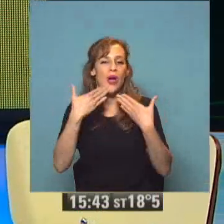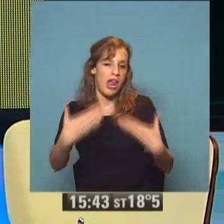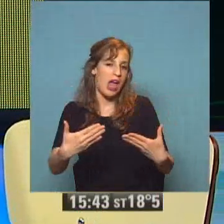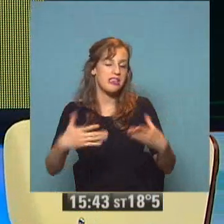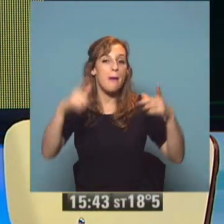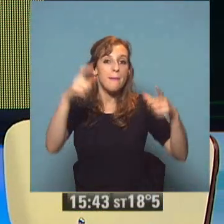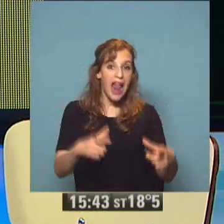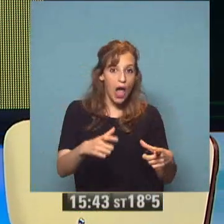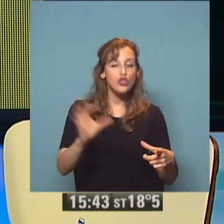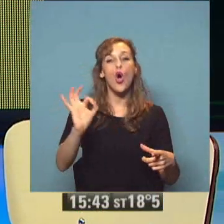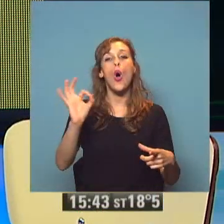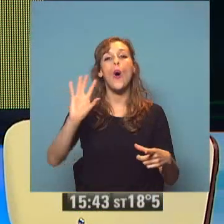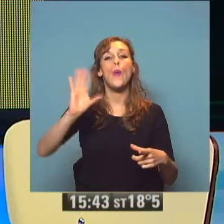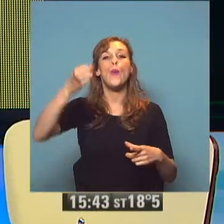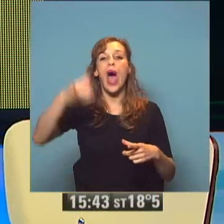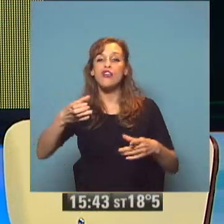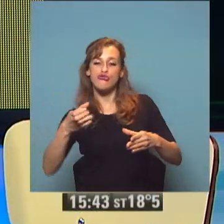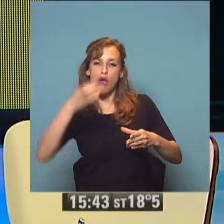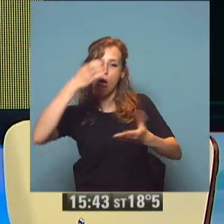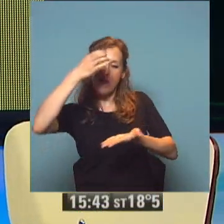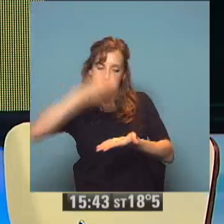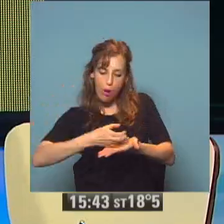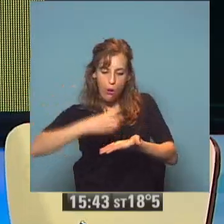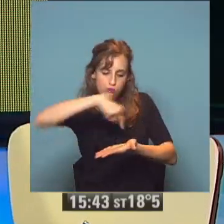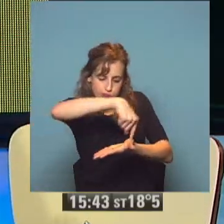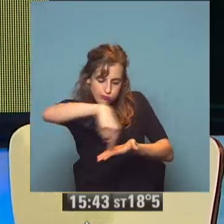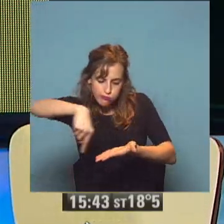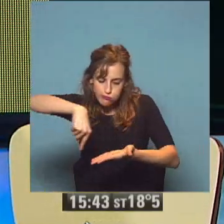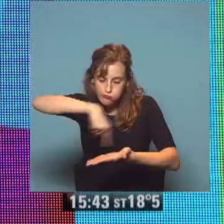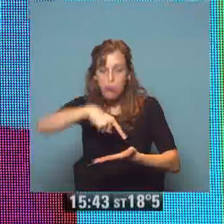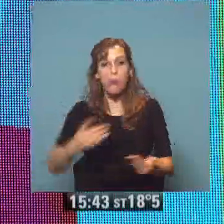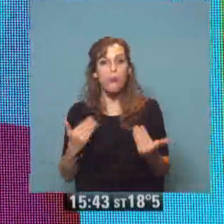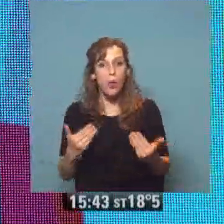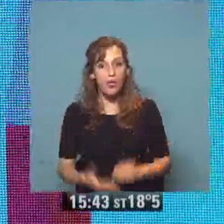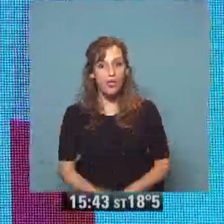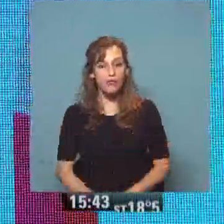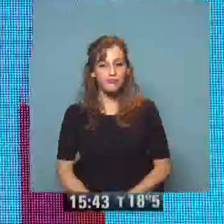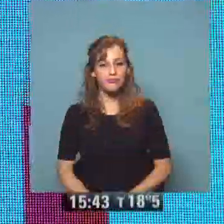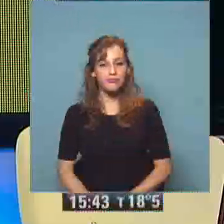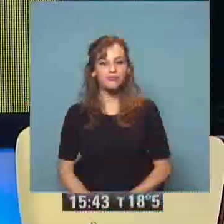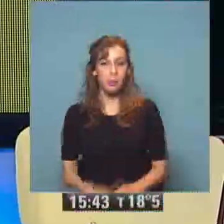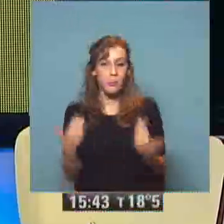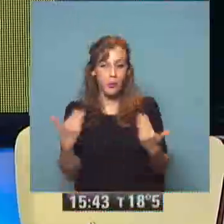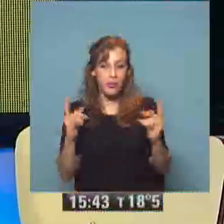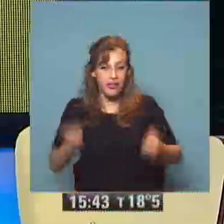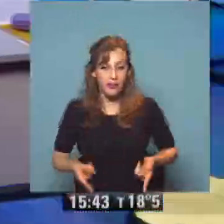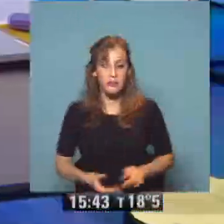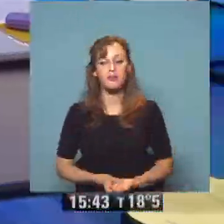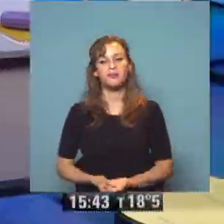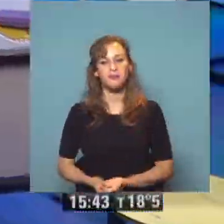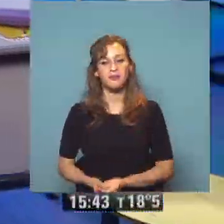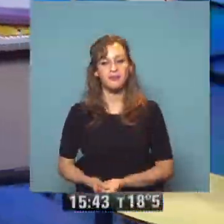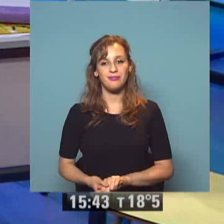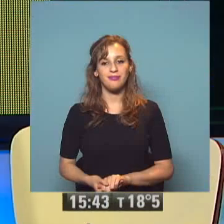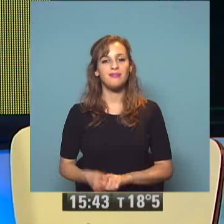uno más chiquito. Más chiquito. O con una taza, si quiero hacer uno más chiquito. Lo marco. Y me voy haciendo circulitos o y círculos más grandes. O con una tapita. Bueno, muy chiquitito. Y más chiquito, más chiquito. Y